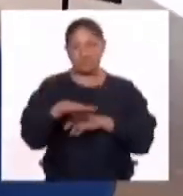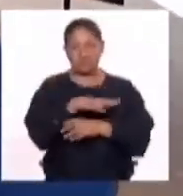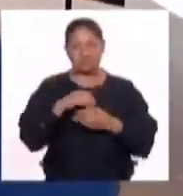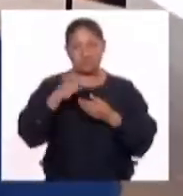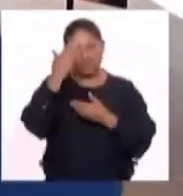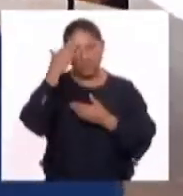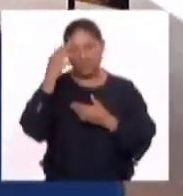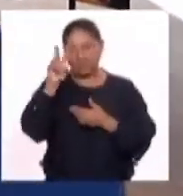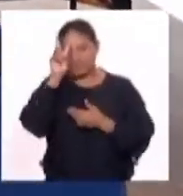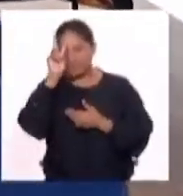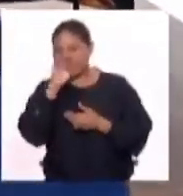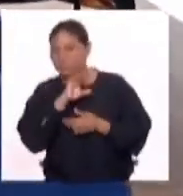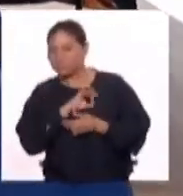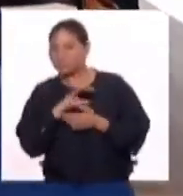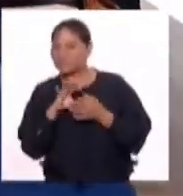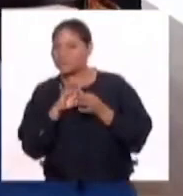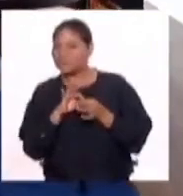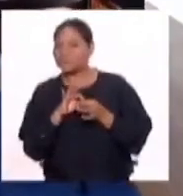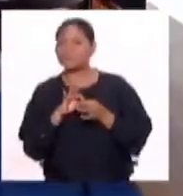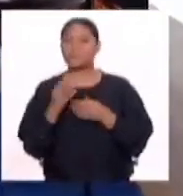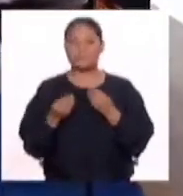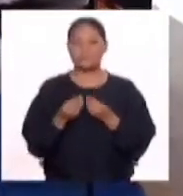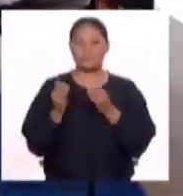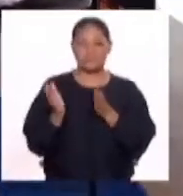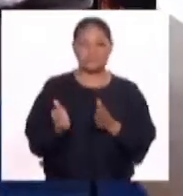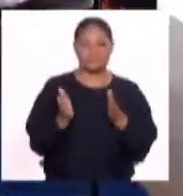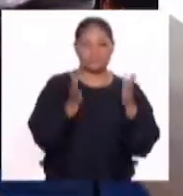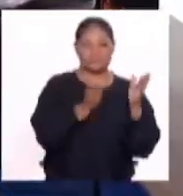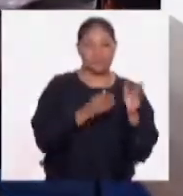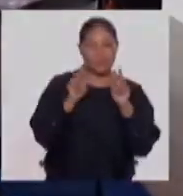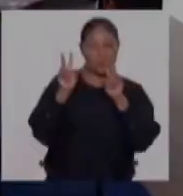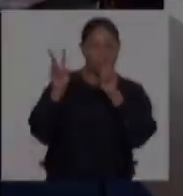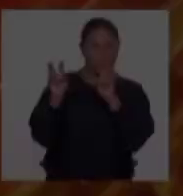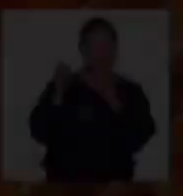relaciones Perú-Chile, pero vamos a ir ahora con otro tema de América del Sur, ya que hay...